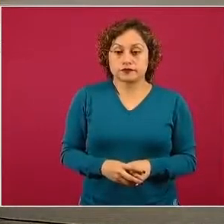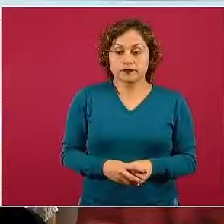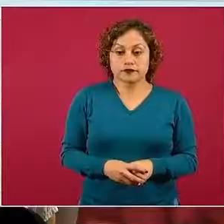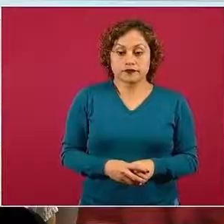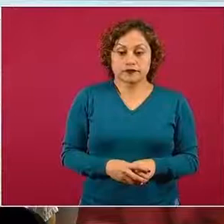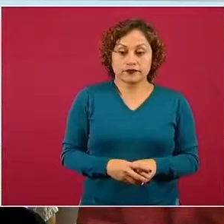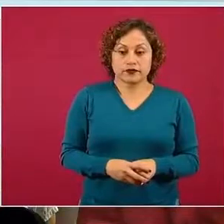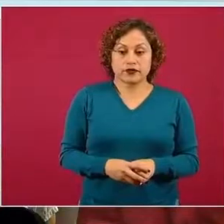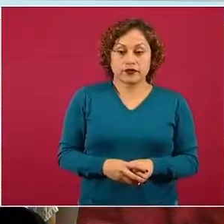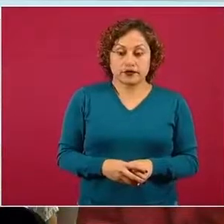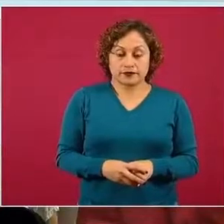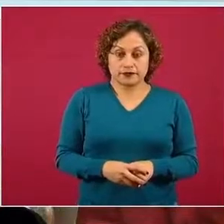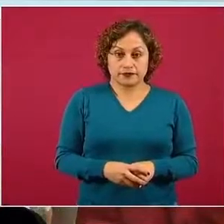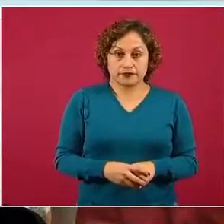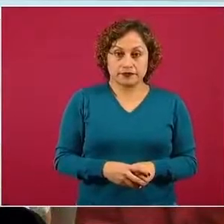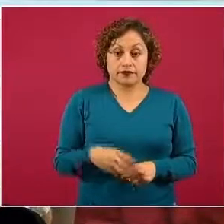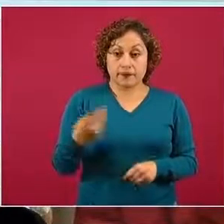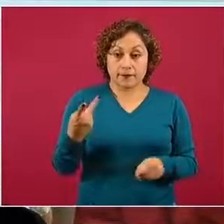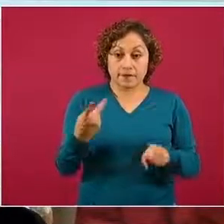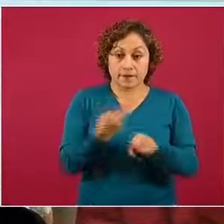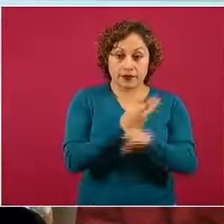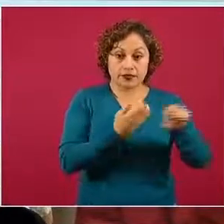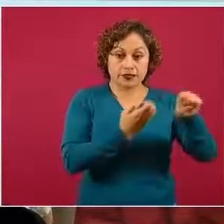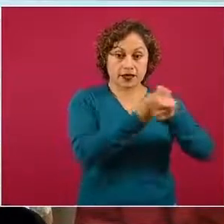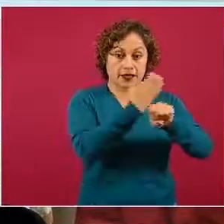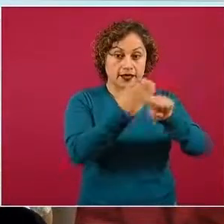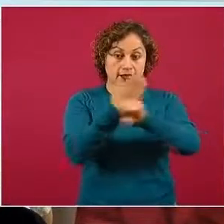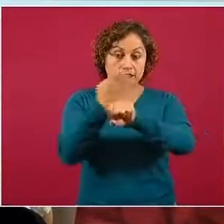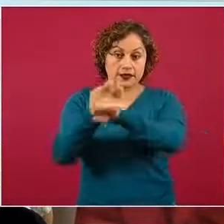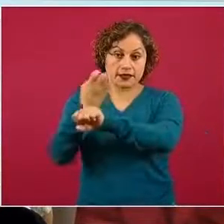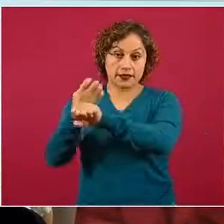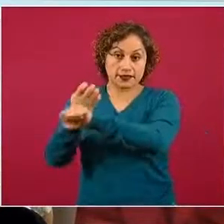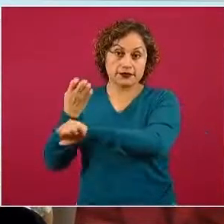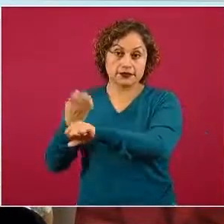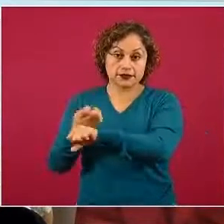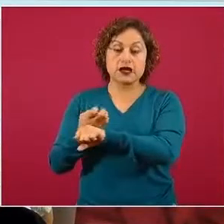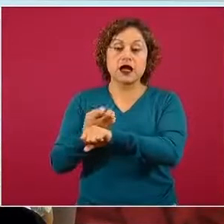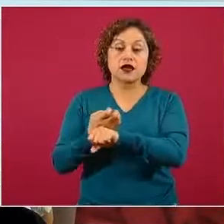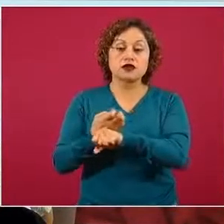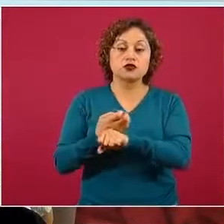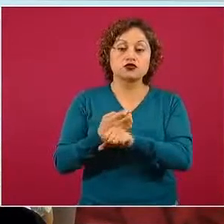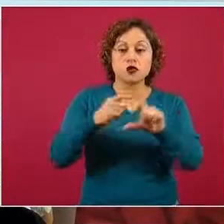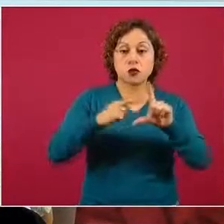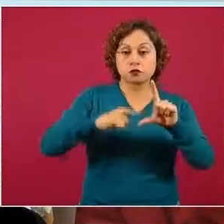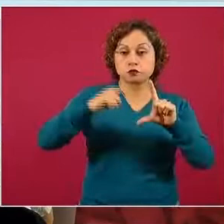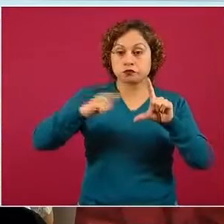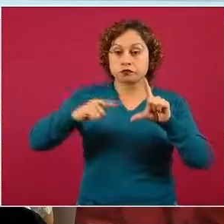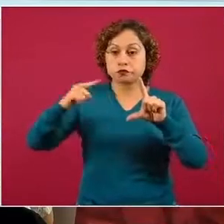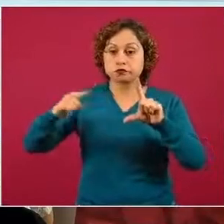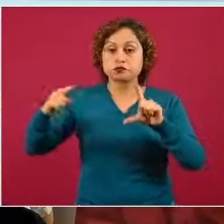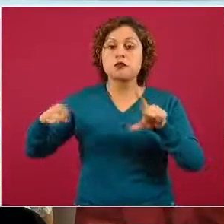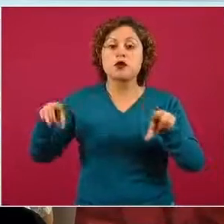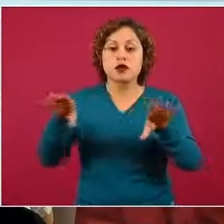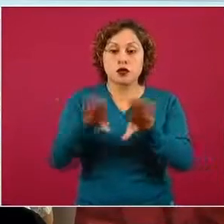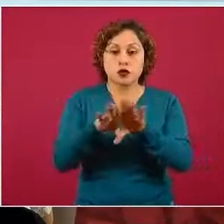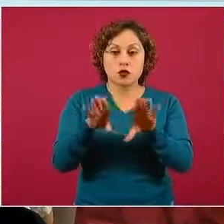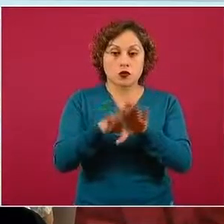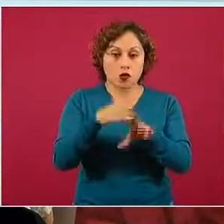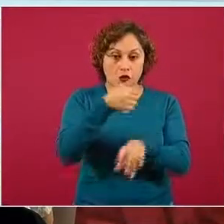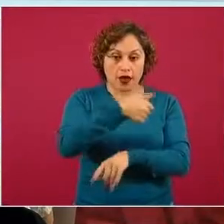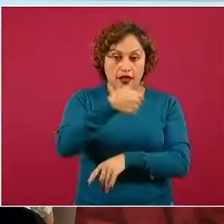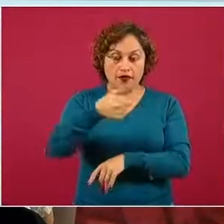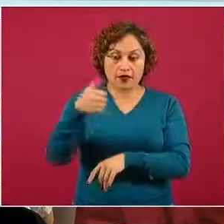por entidad federativa para ver cómo cada entidad en su momento ha progresado en el avance de sus metas. Y bueno,